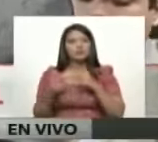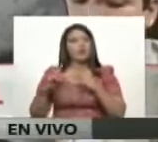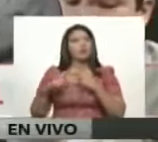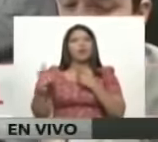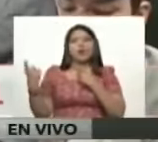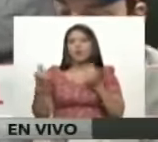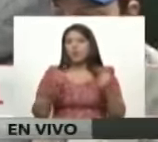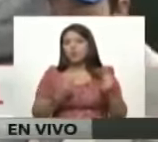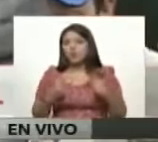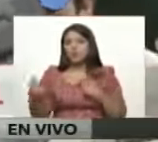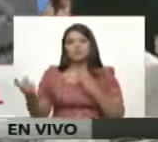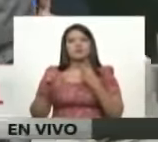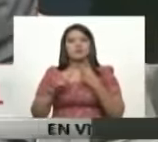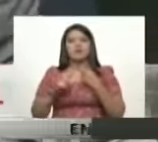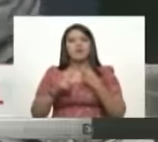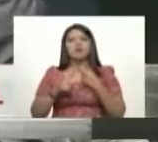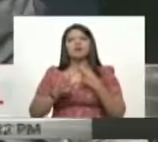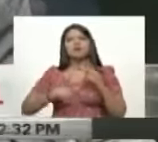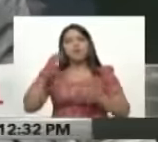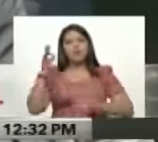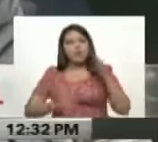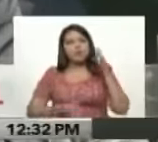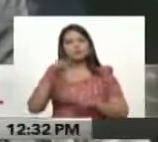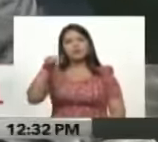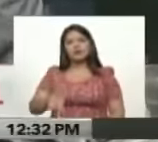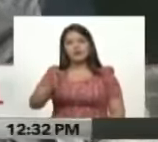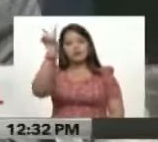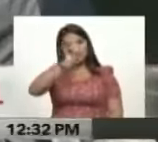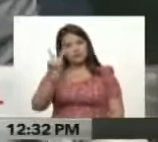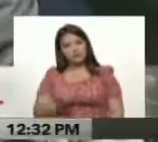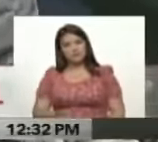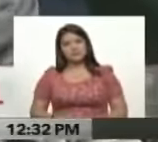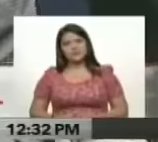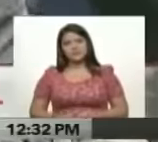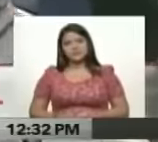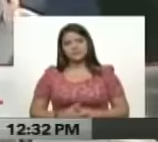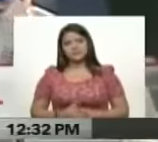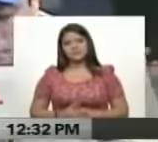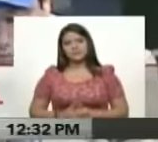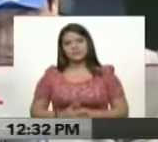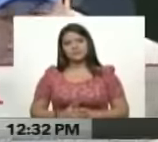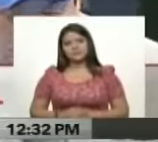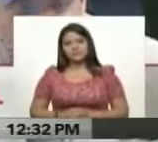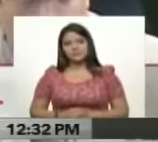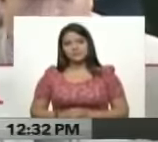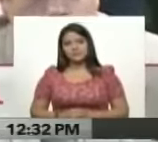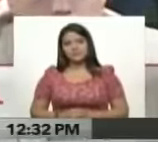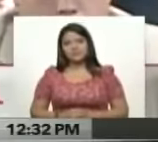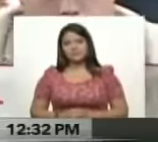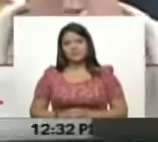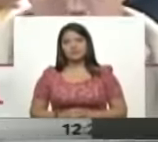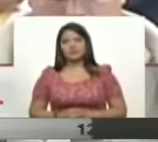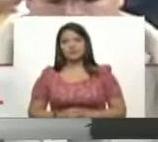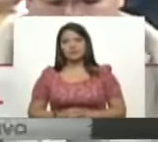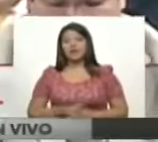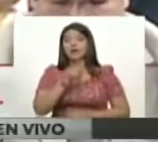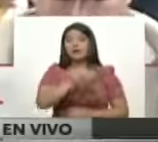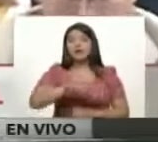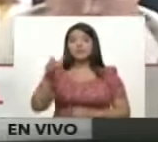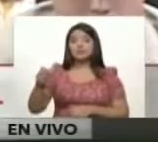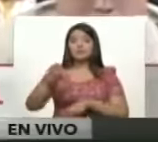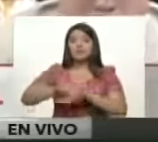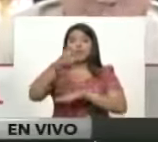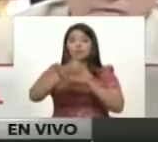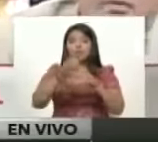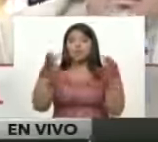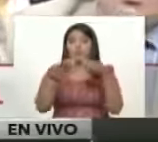economía y a hacer justicia en este país. los integrantes de la Junta Directiva